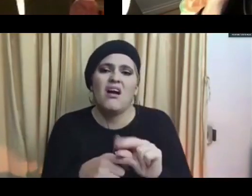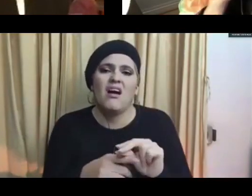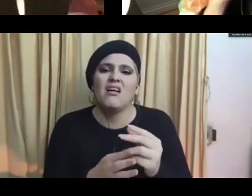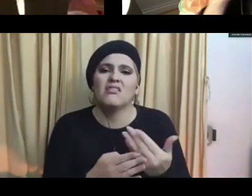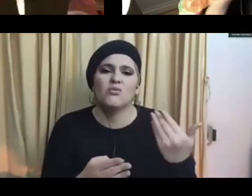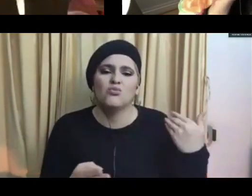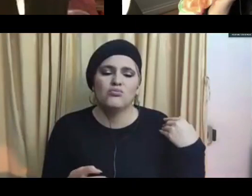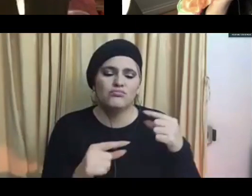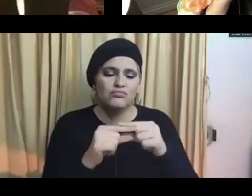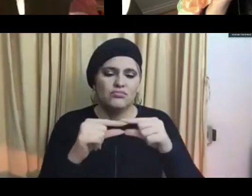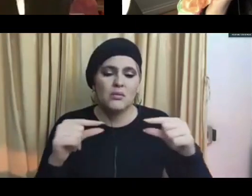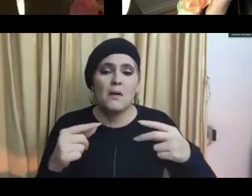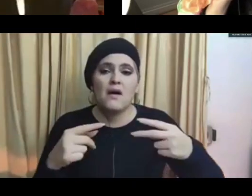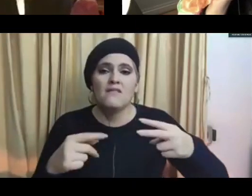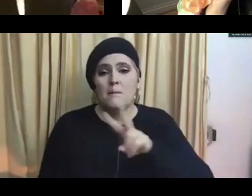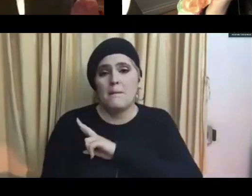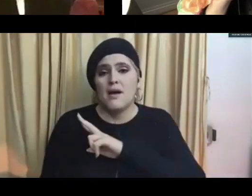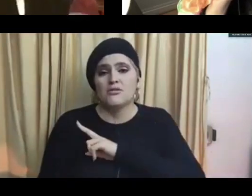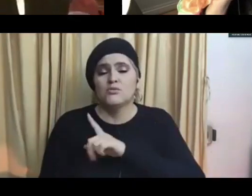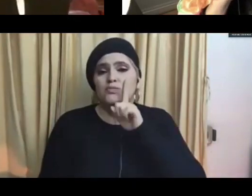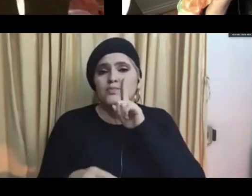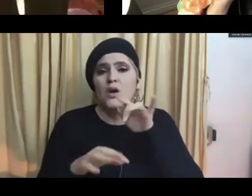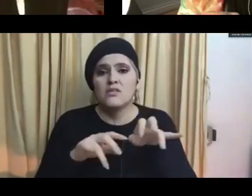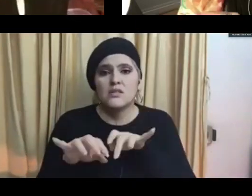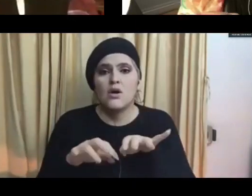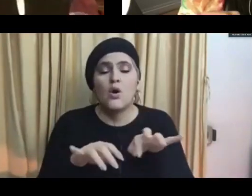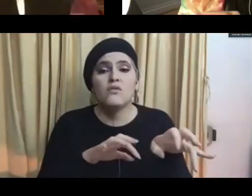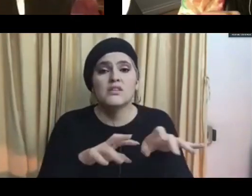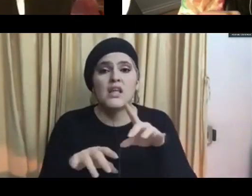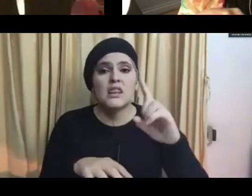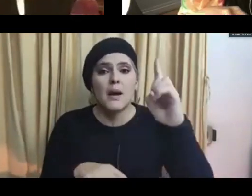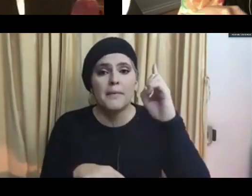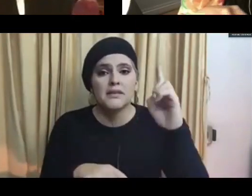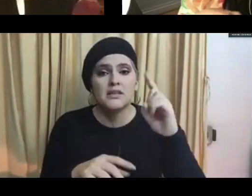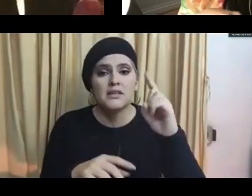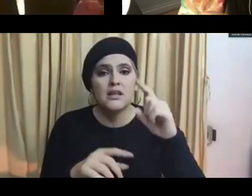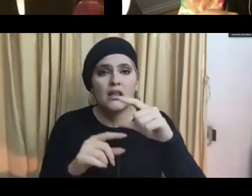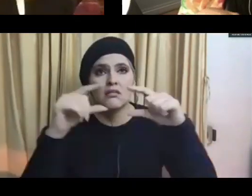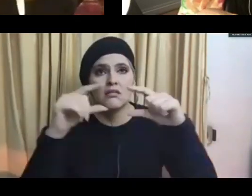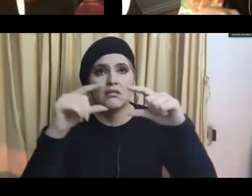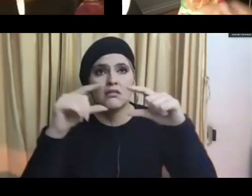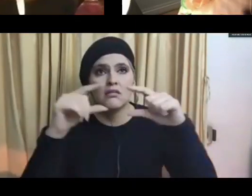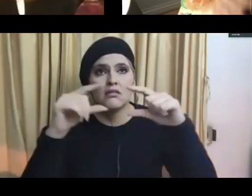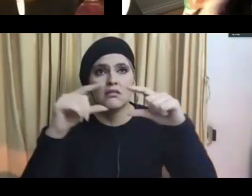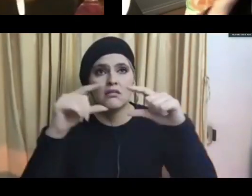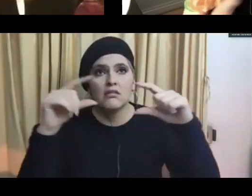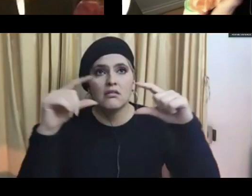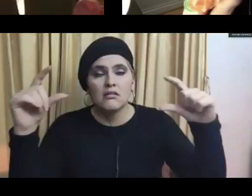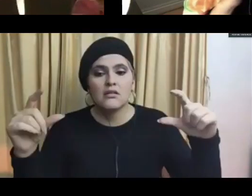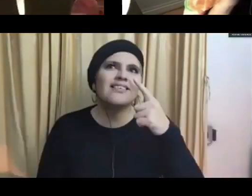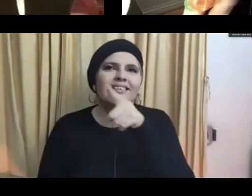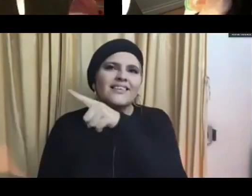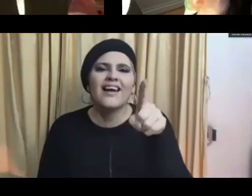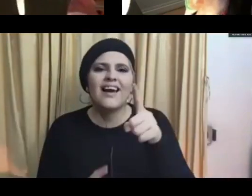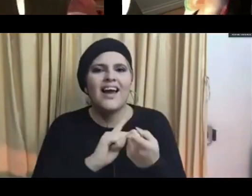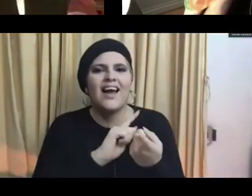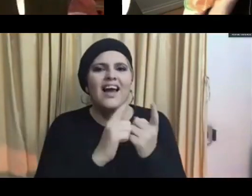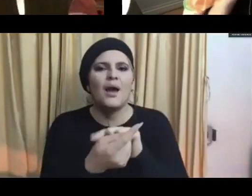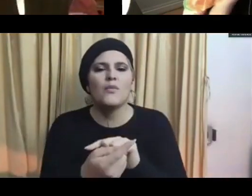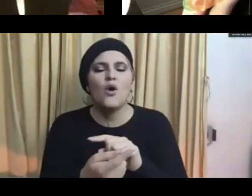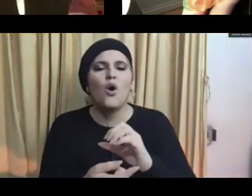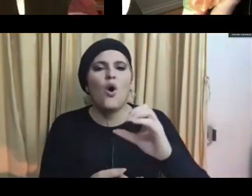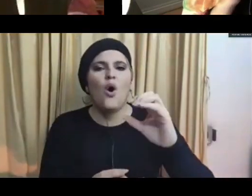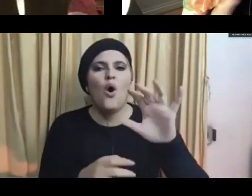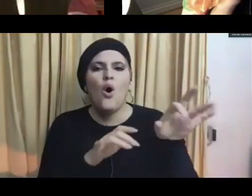en Valparaíso, la oficina no se llama oficina de la discapacidad, sino que se llama oficina de la diversidad funcional. Entonces, tenemos